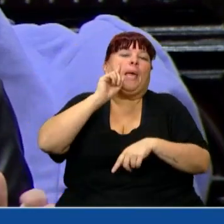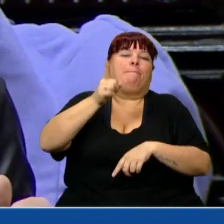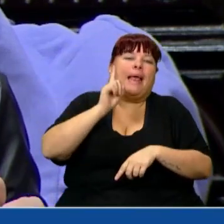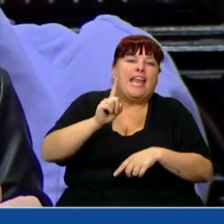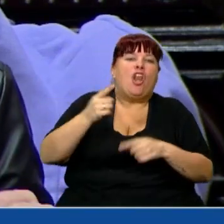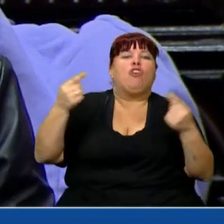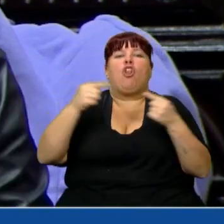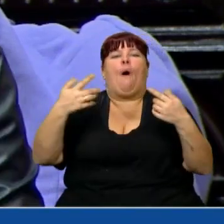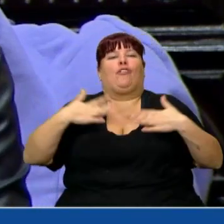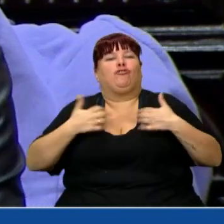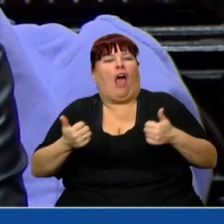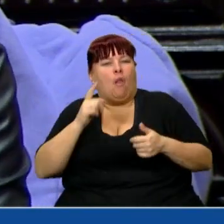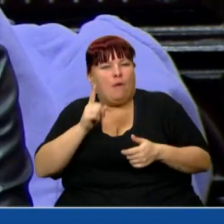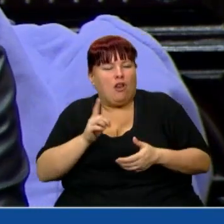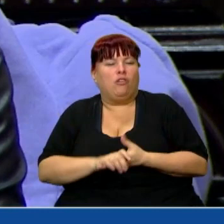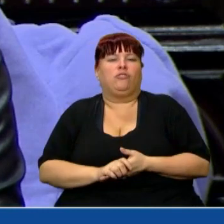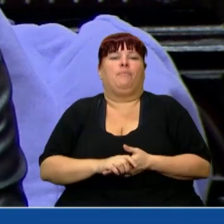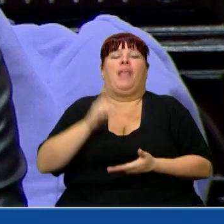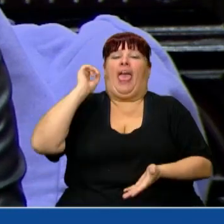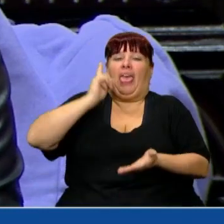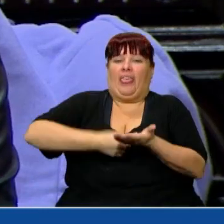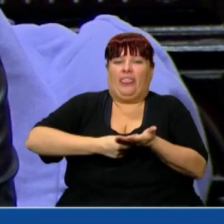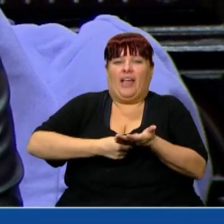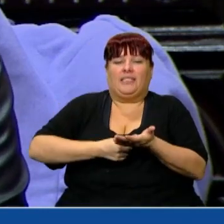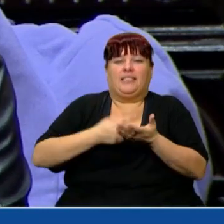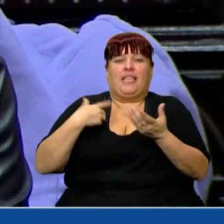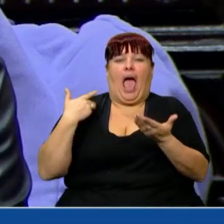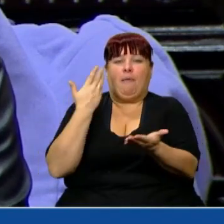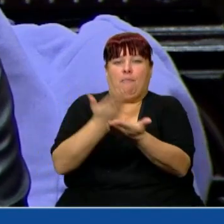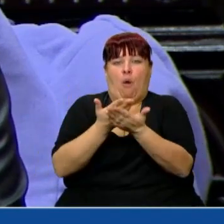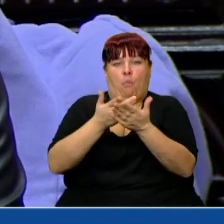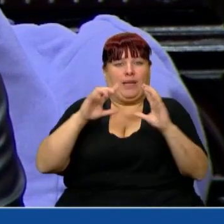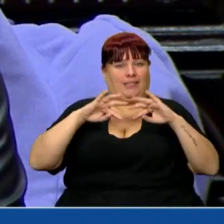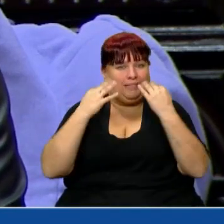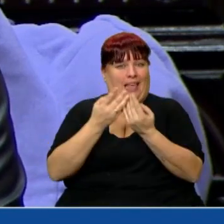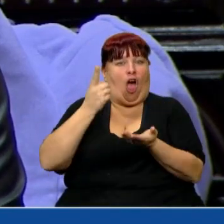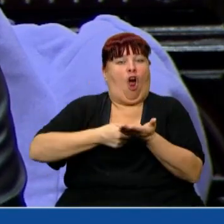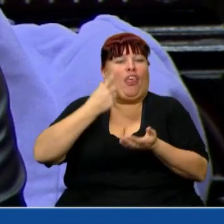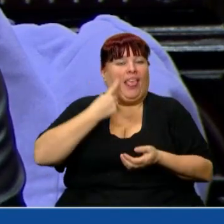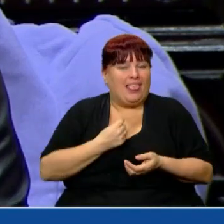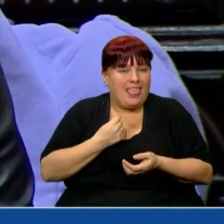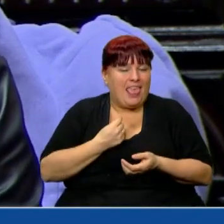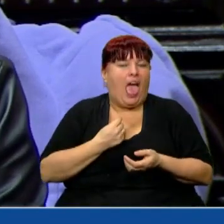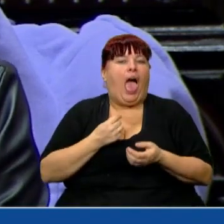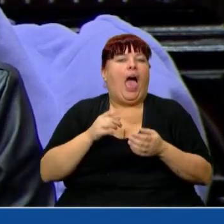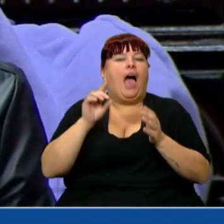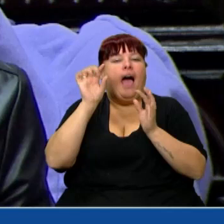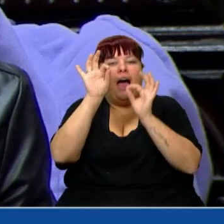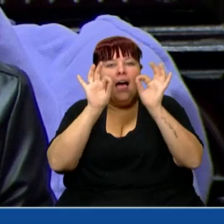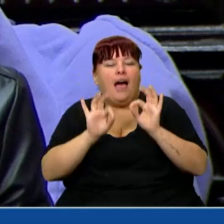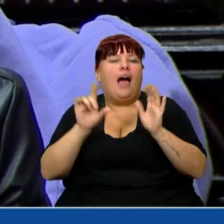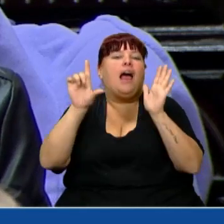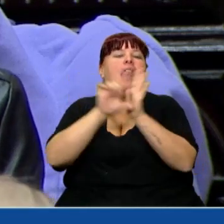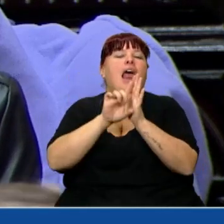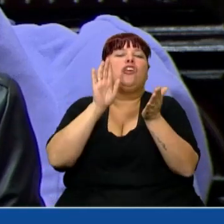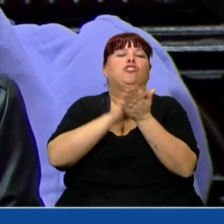riesgosas o insalubres. En el dictamen que hemos traído a este recinto en la orden del día, hemos salvado las normas